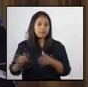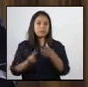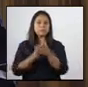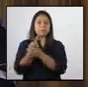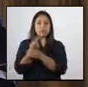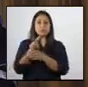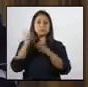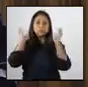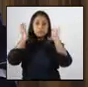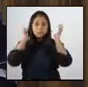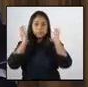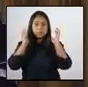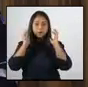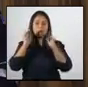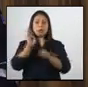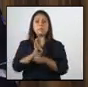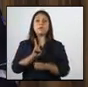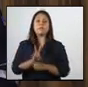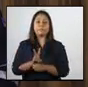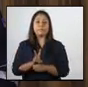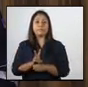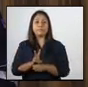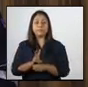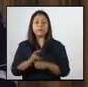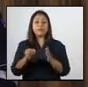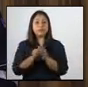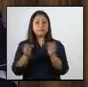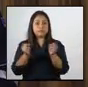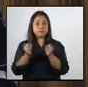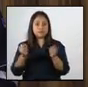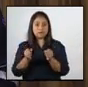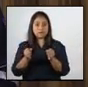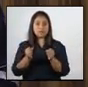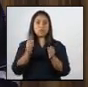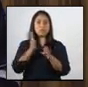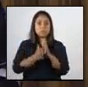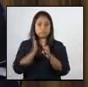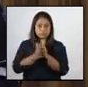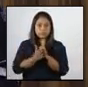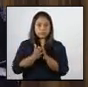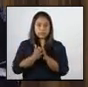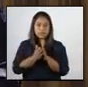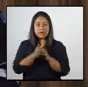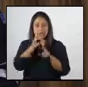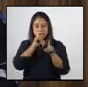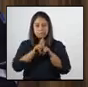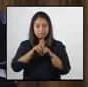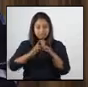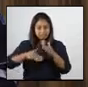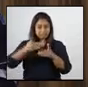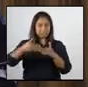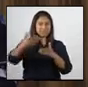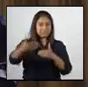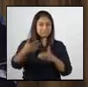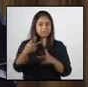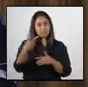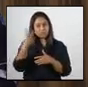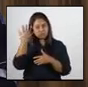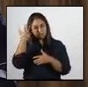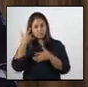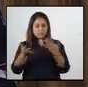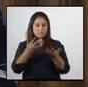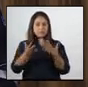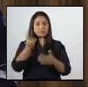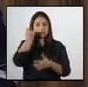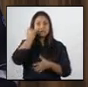chiquimula baja verapaz quetzaltenango escuintla y en las próximas horas esperamos que izabal